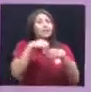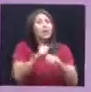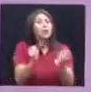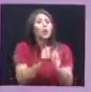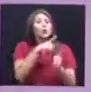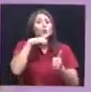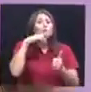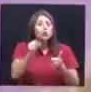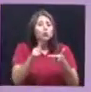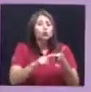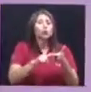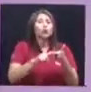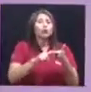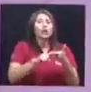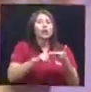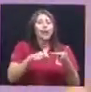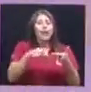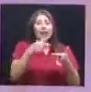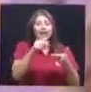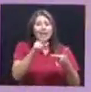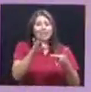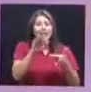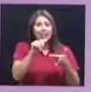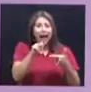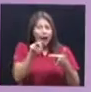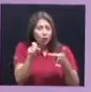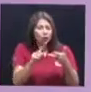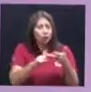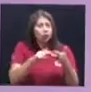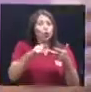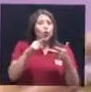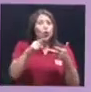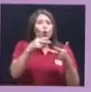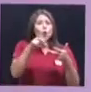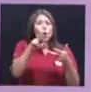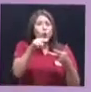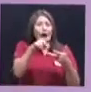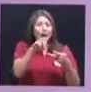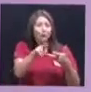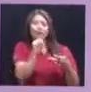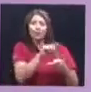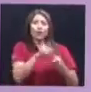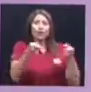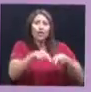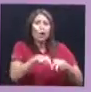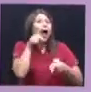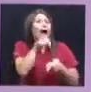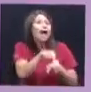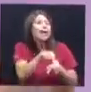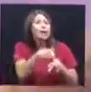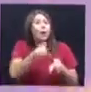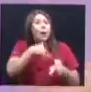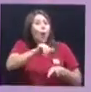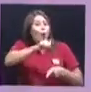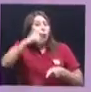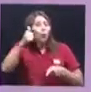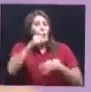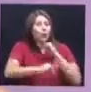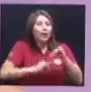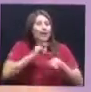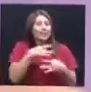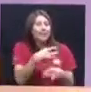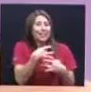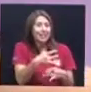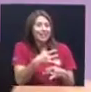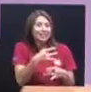y de gitanos y me entiende Entonces eso no se dio ahí hubo otra clase de intereses y y y y